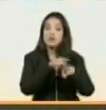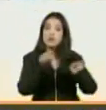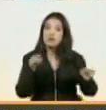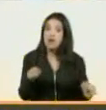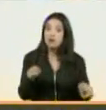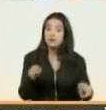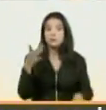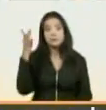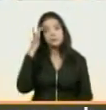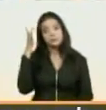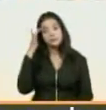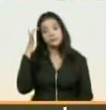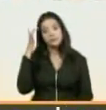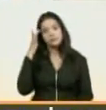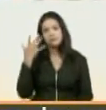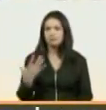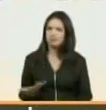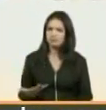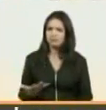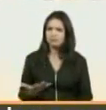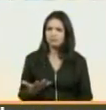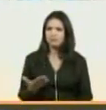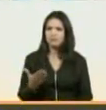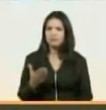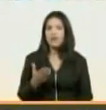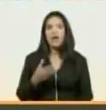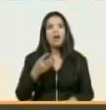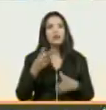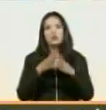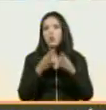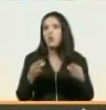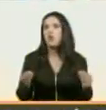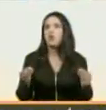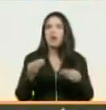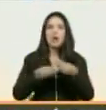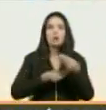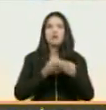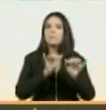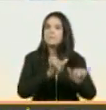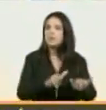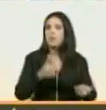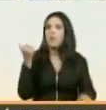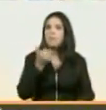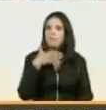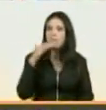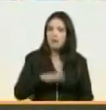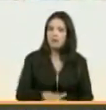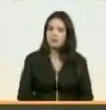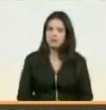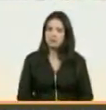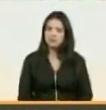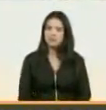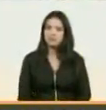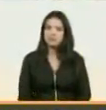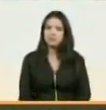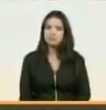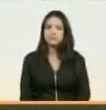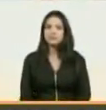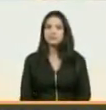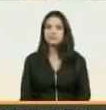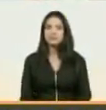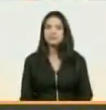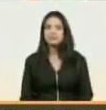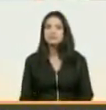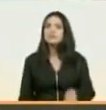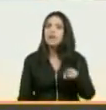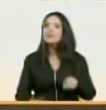manera cínica entonces hacen misa, actuaciones por los muertos que ellos mismos matan. Es un acto de irresponsabilidad. Se denunciaba el uso de niños